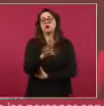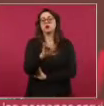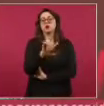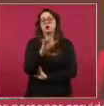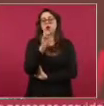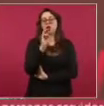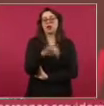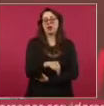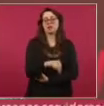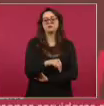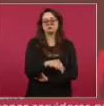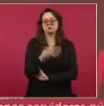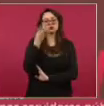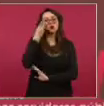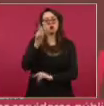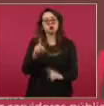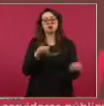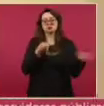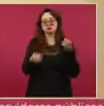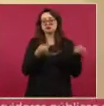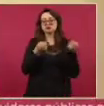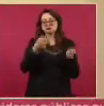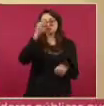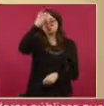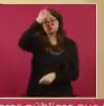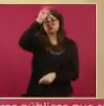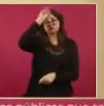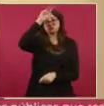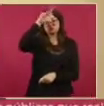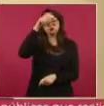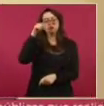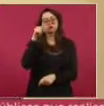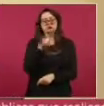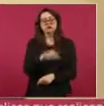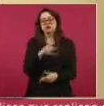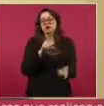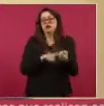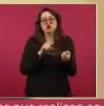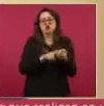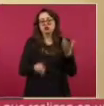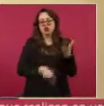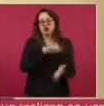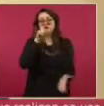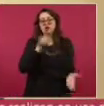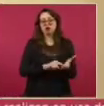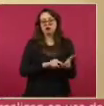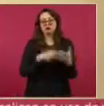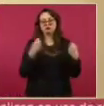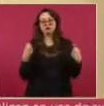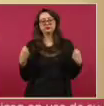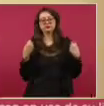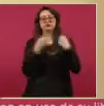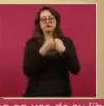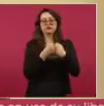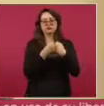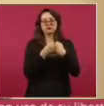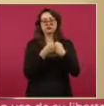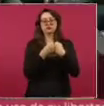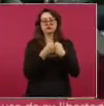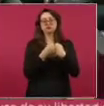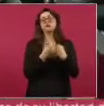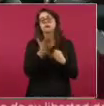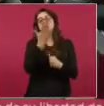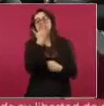y que está situada más cerca de la frontera de Arizona que del centro sur